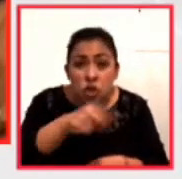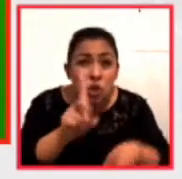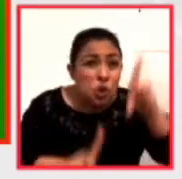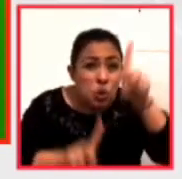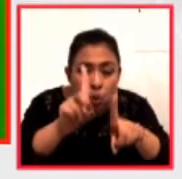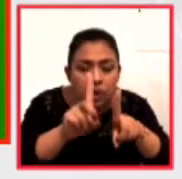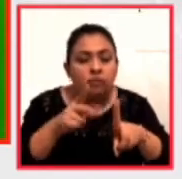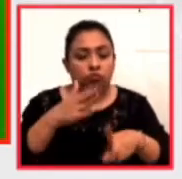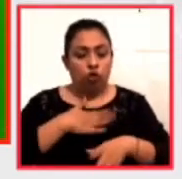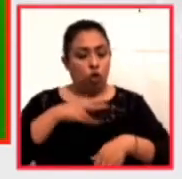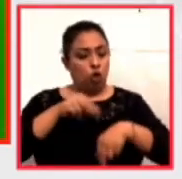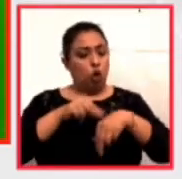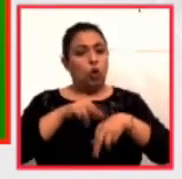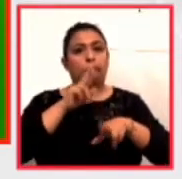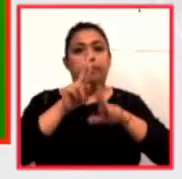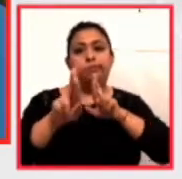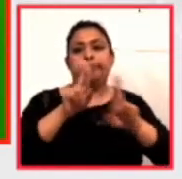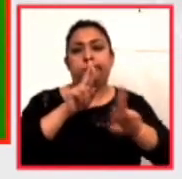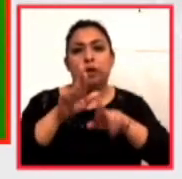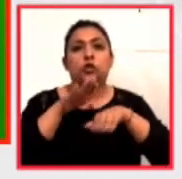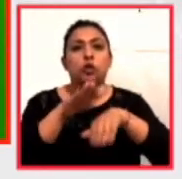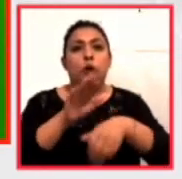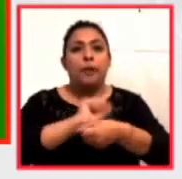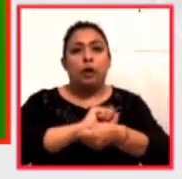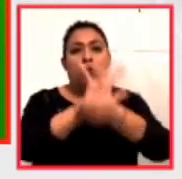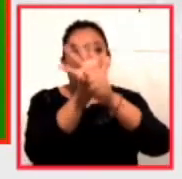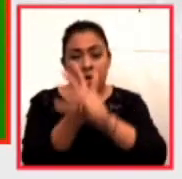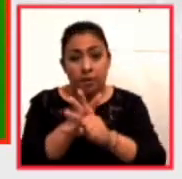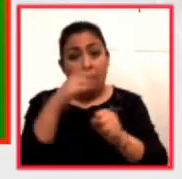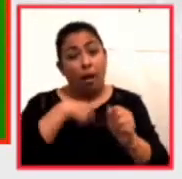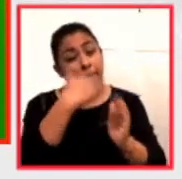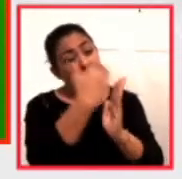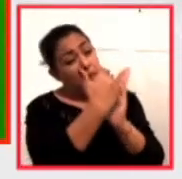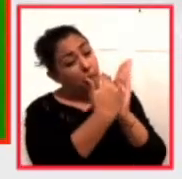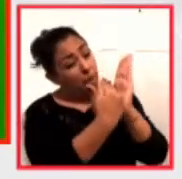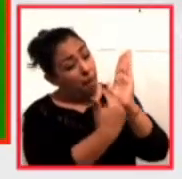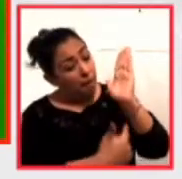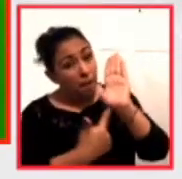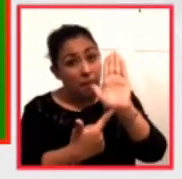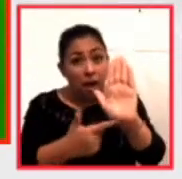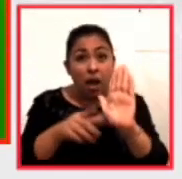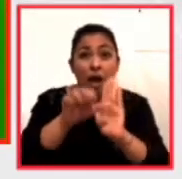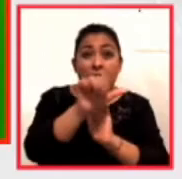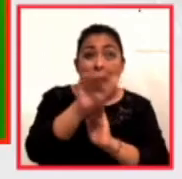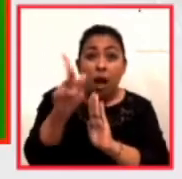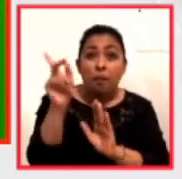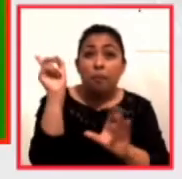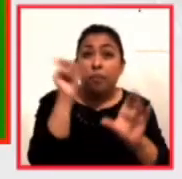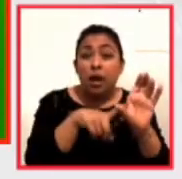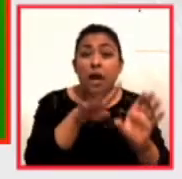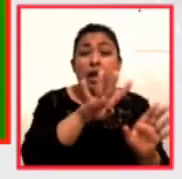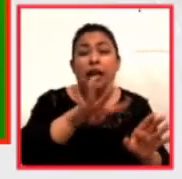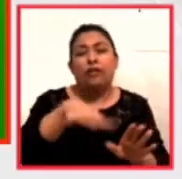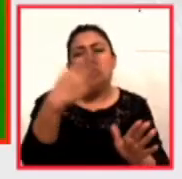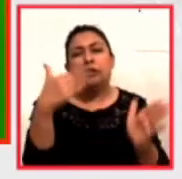coronavirus. Con toda esta oferta, desde el 21 de marzo, la plataforma ha recibido